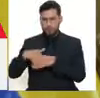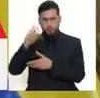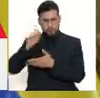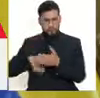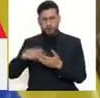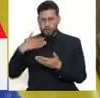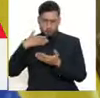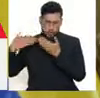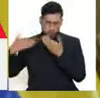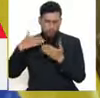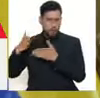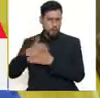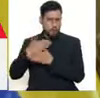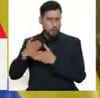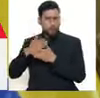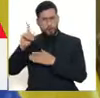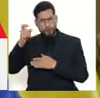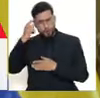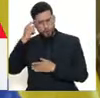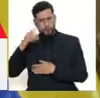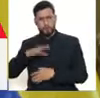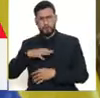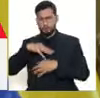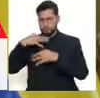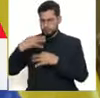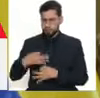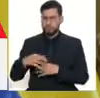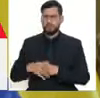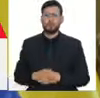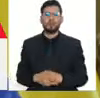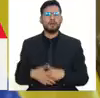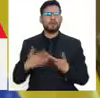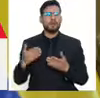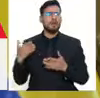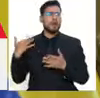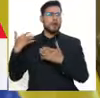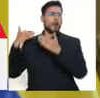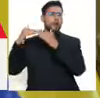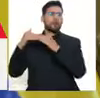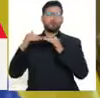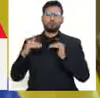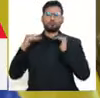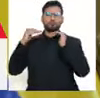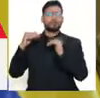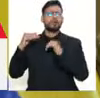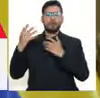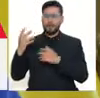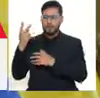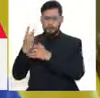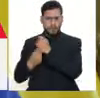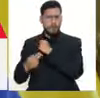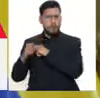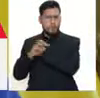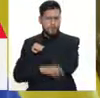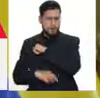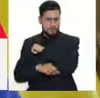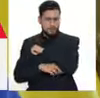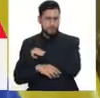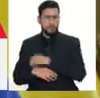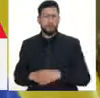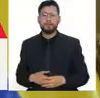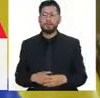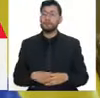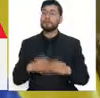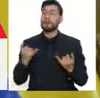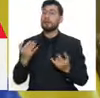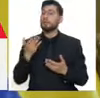y coordinación político-diplomática de más alto nivel entre ambos países, en